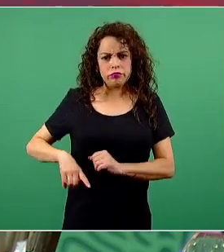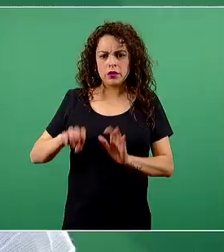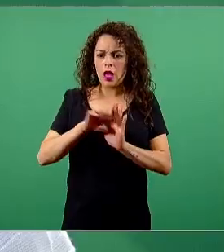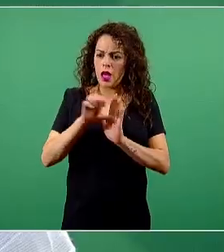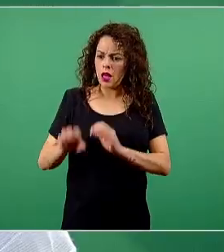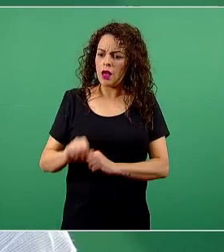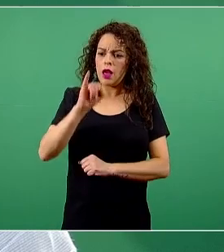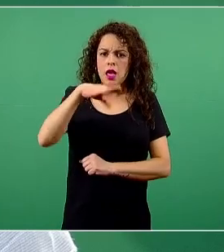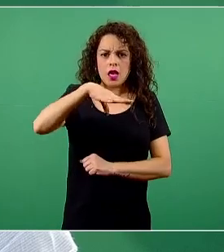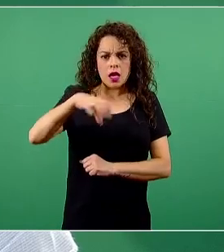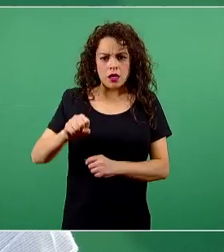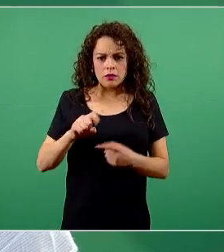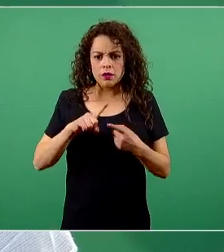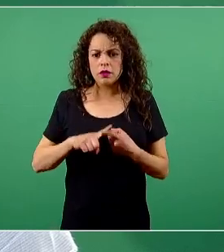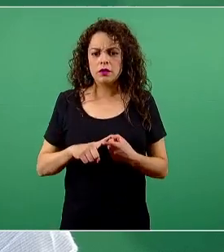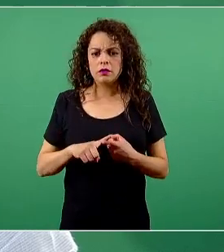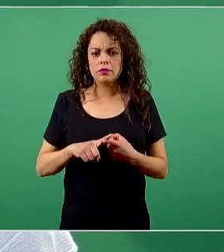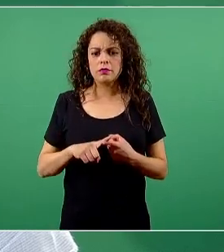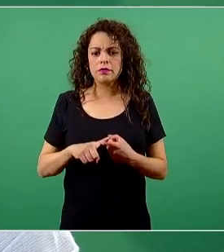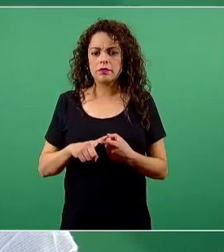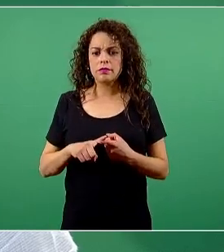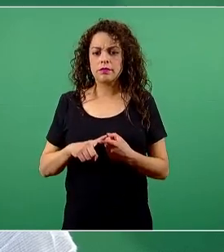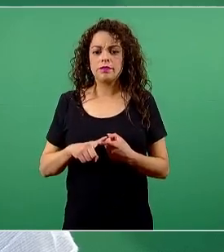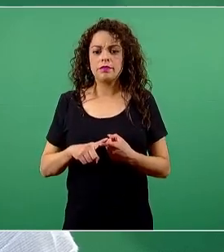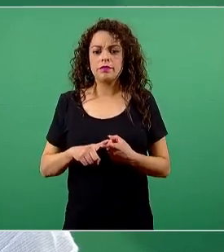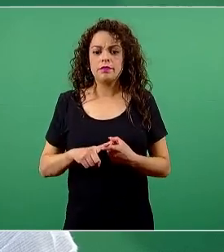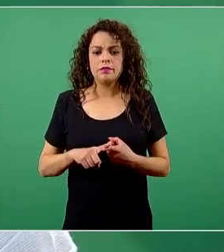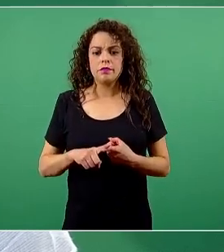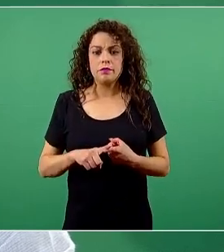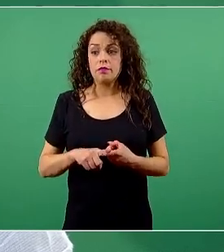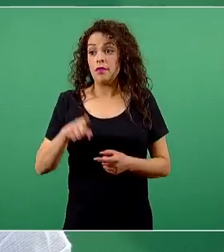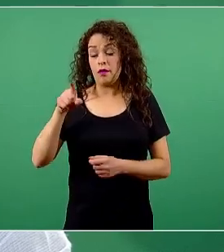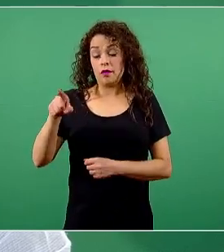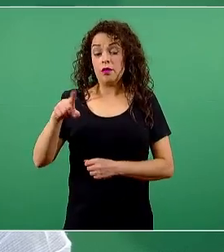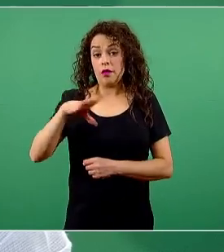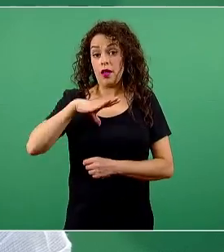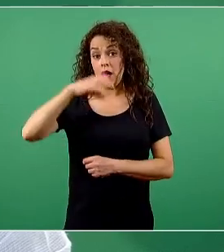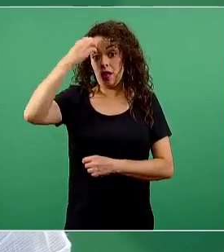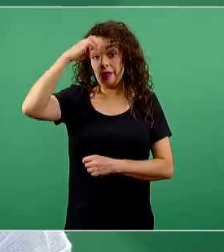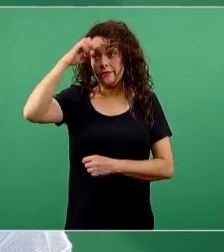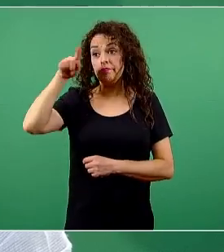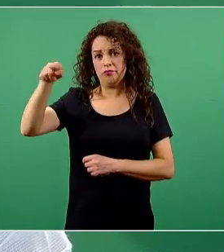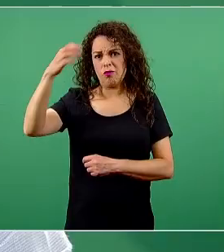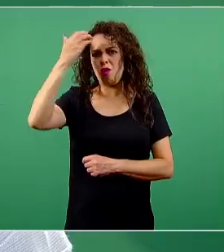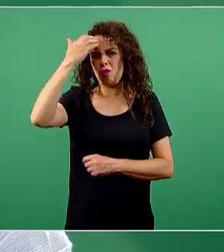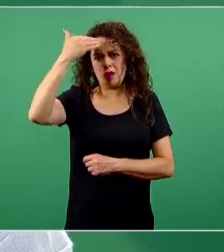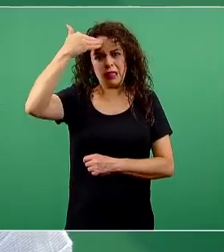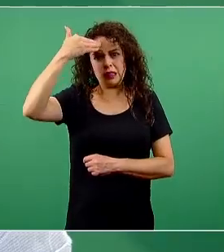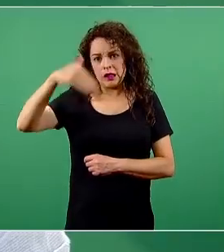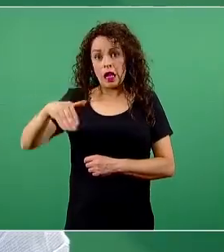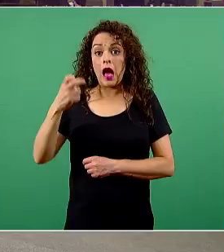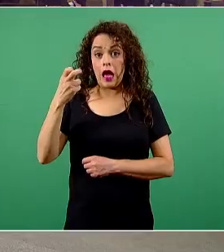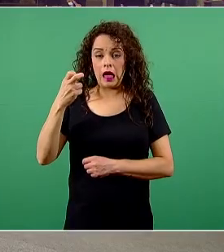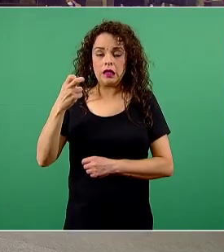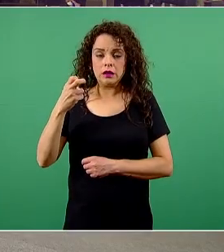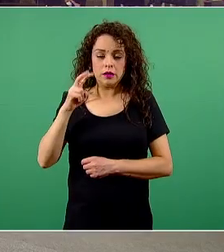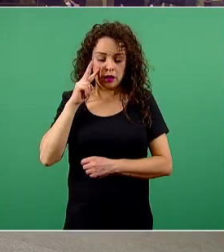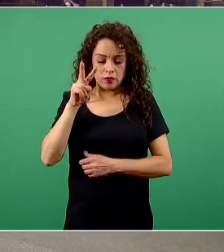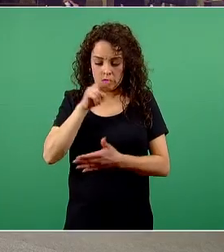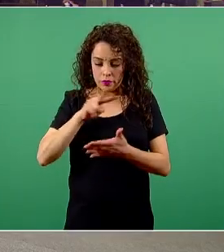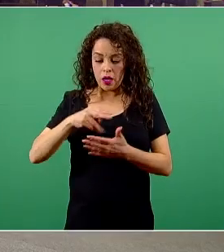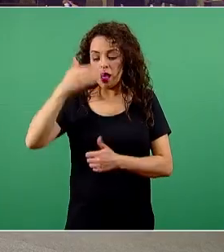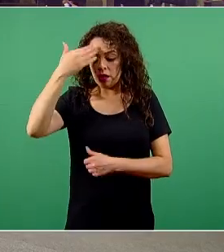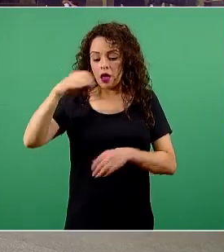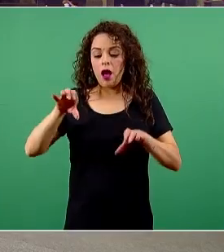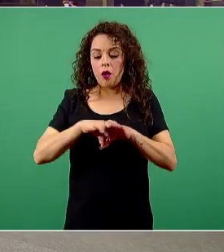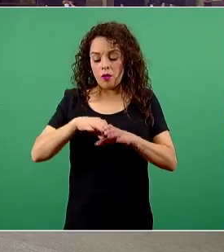del Seguro Social, y que producen un conocimiento que es sumamente valioso para tomar decisiones de salud